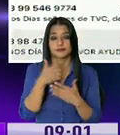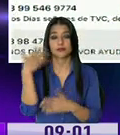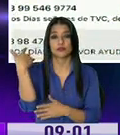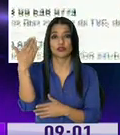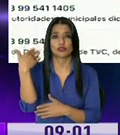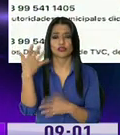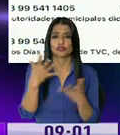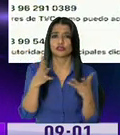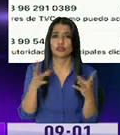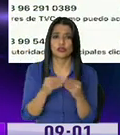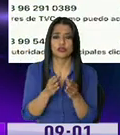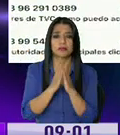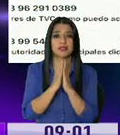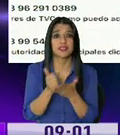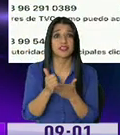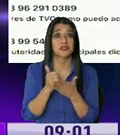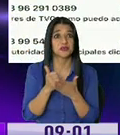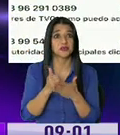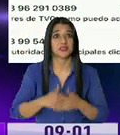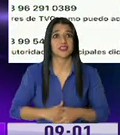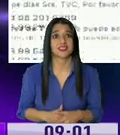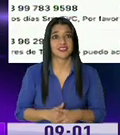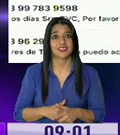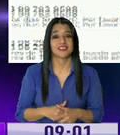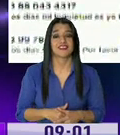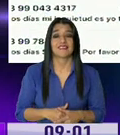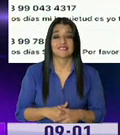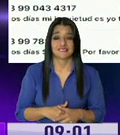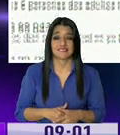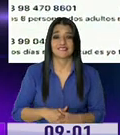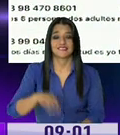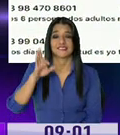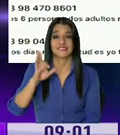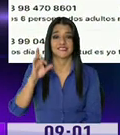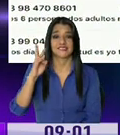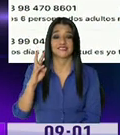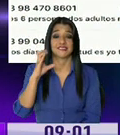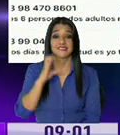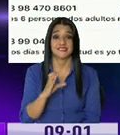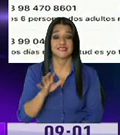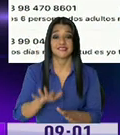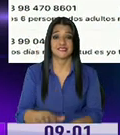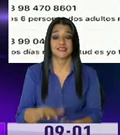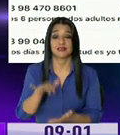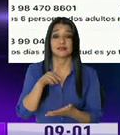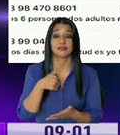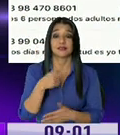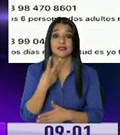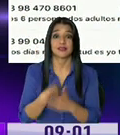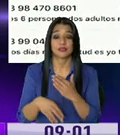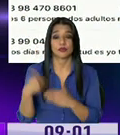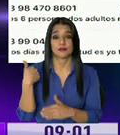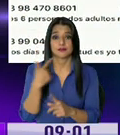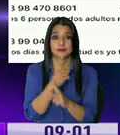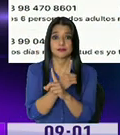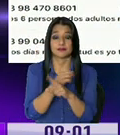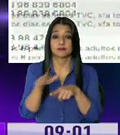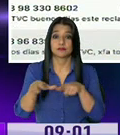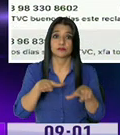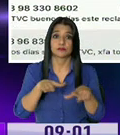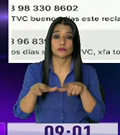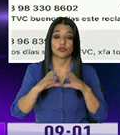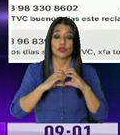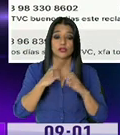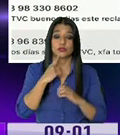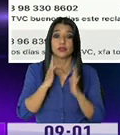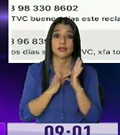Todo el mundo pide ayuda. Todo el mundo pide ayuda, ¿no? TVC, tomen en cuenta aquí, tengo un hijo con discapacidad, sector Corazón de